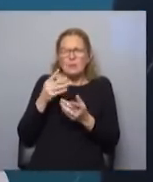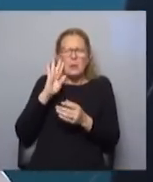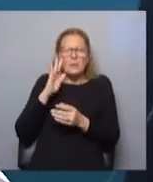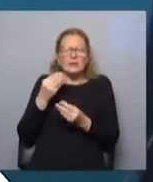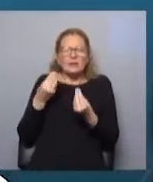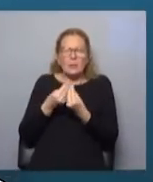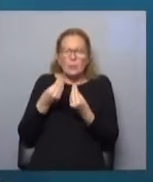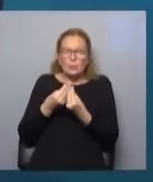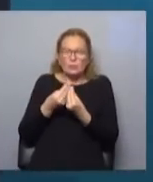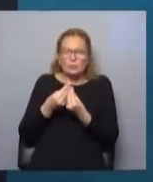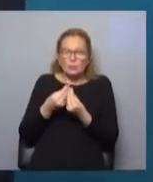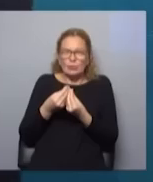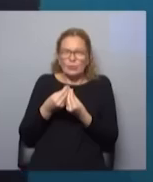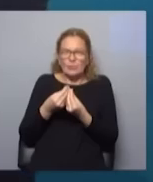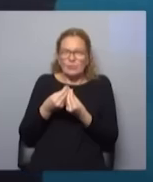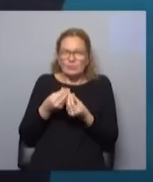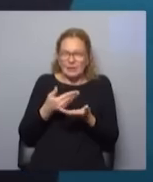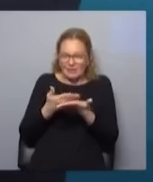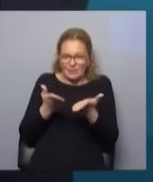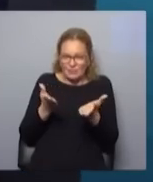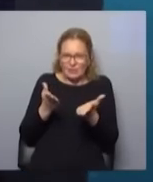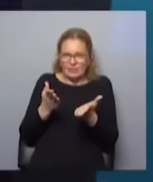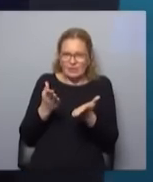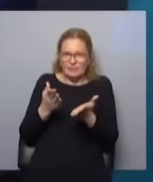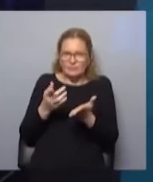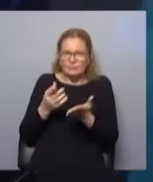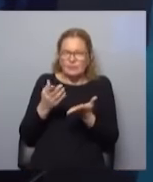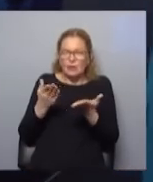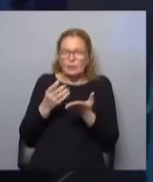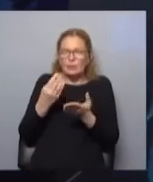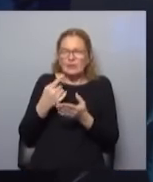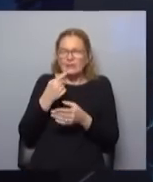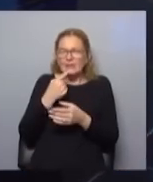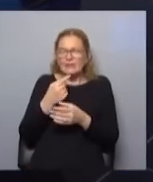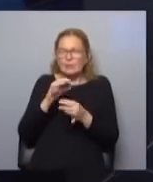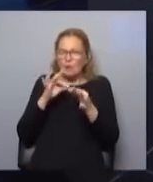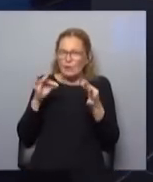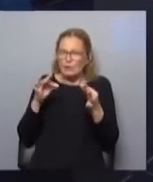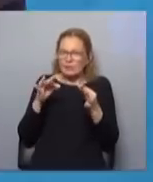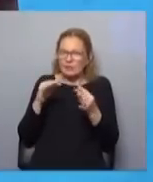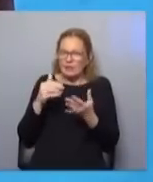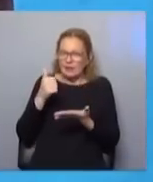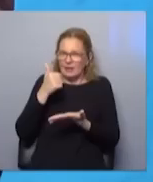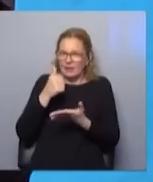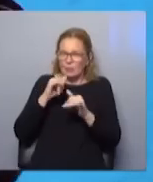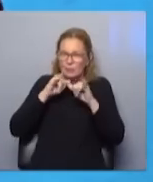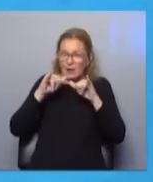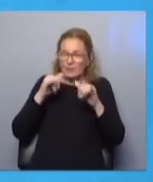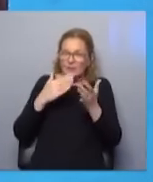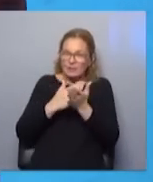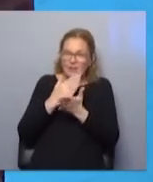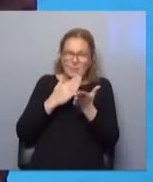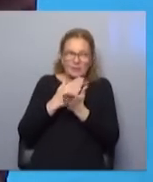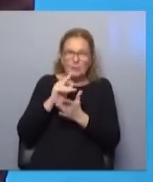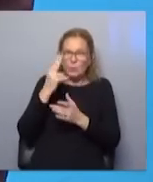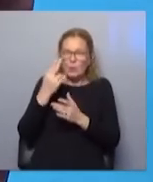mucho más evidente es mucho más evidente ahora y por qué pasa eso porque recién mencionó una frase fuerte estamos como una campaña permanente uruguay vive en